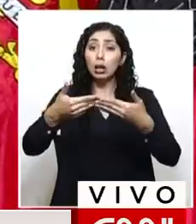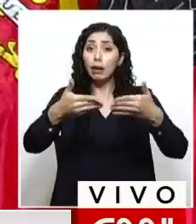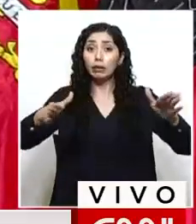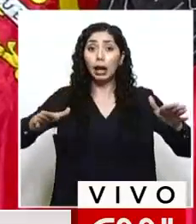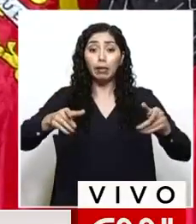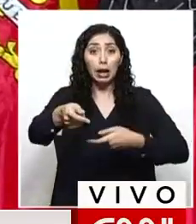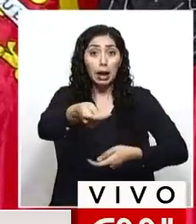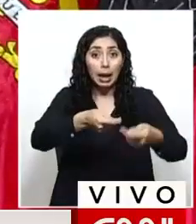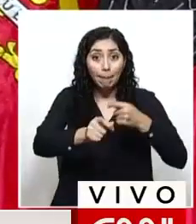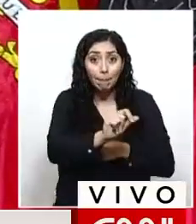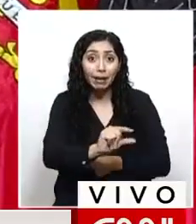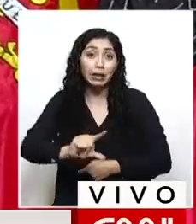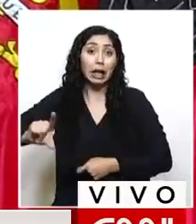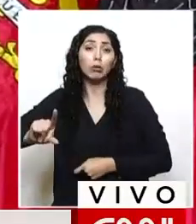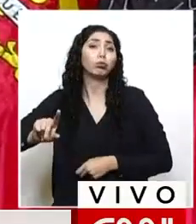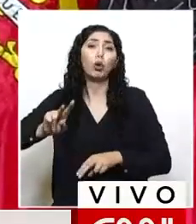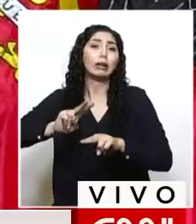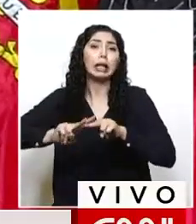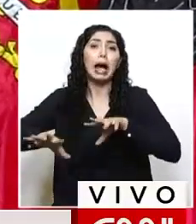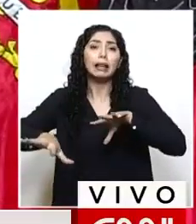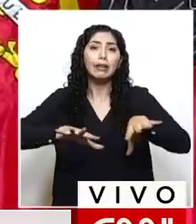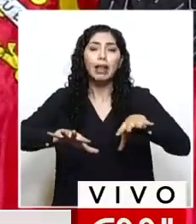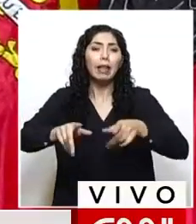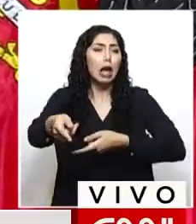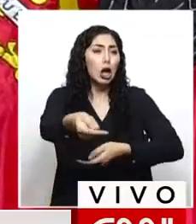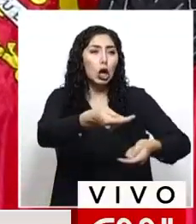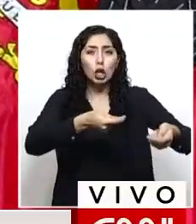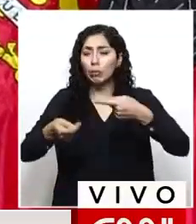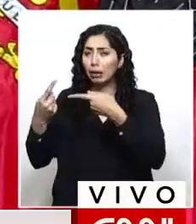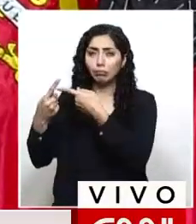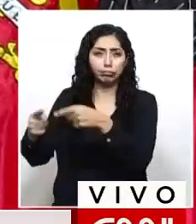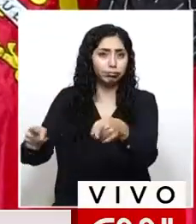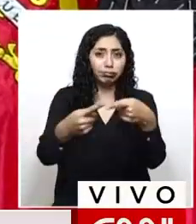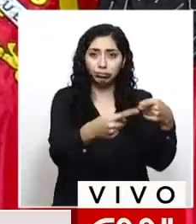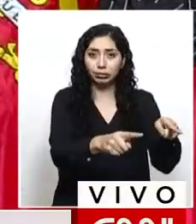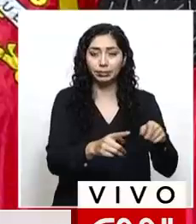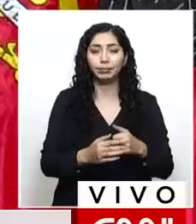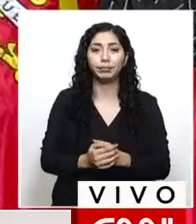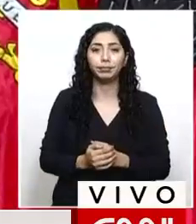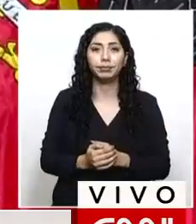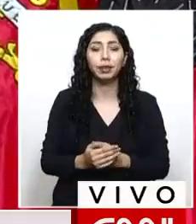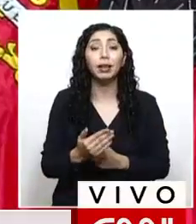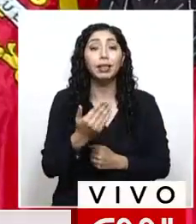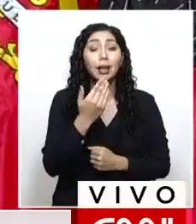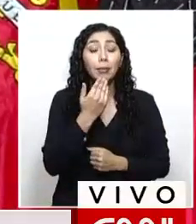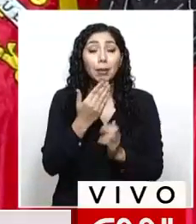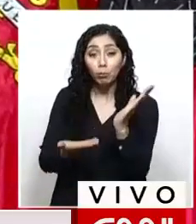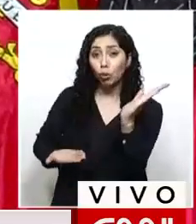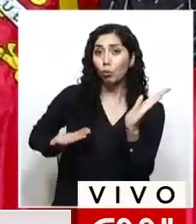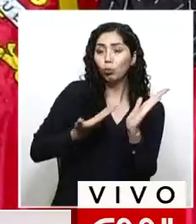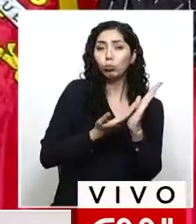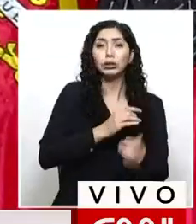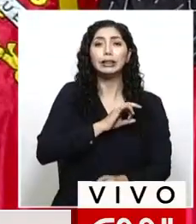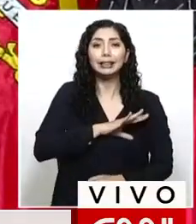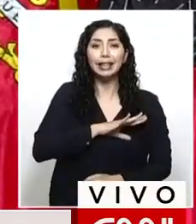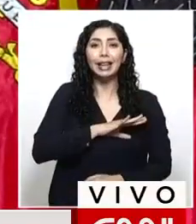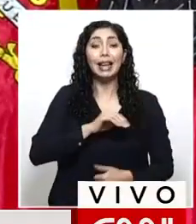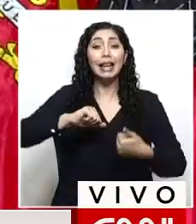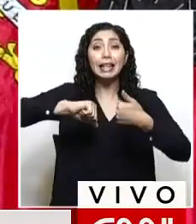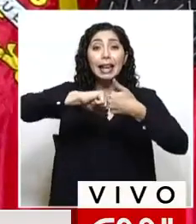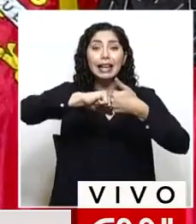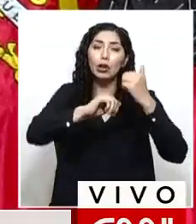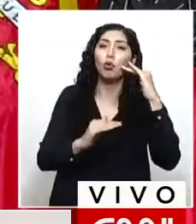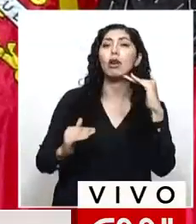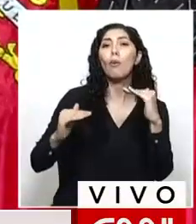desarrollar actividades económicas diversas. Asimismo, proponemos un Chile con igualdad de género que garantice